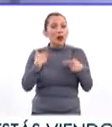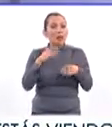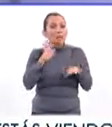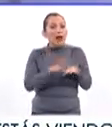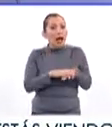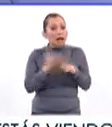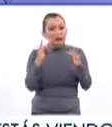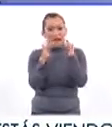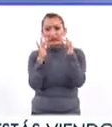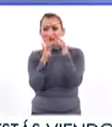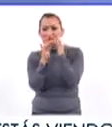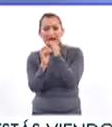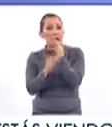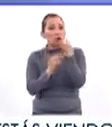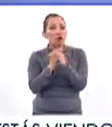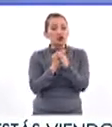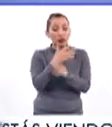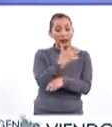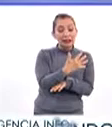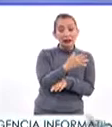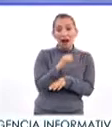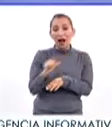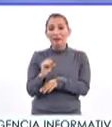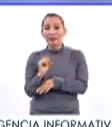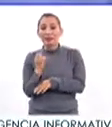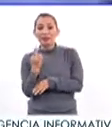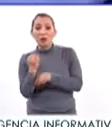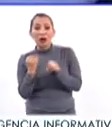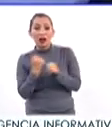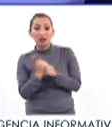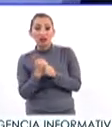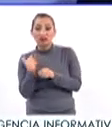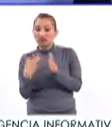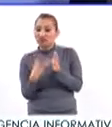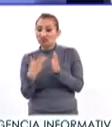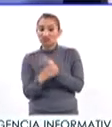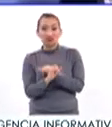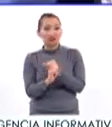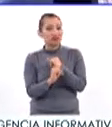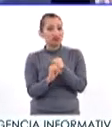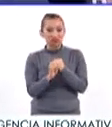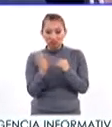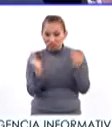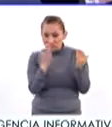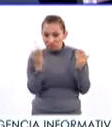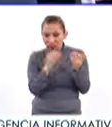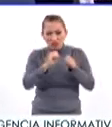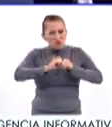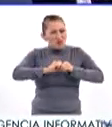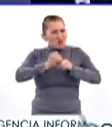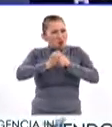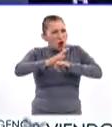más conectadas del mundo están entre los 15 y 25 años, ¿no? Tienen acceso a toda esta